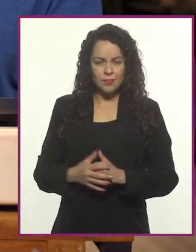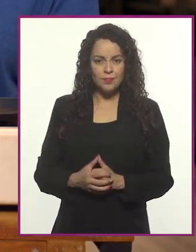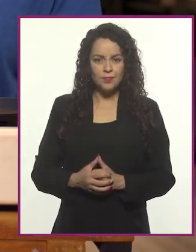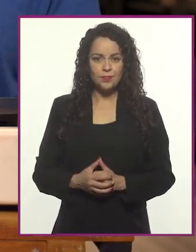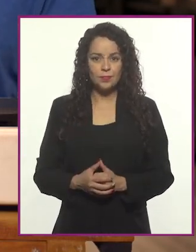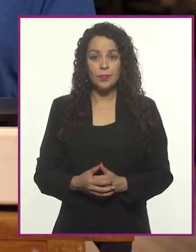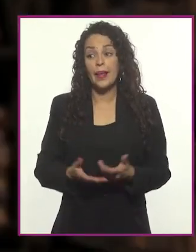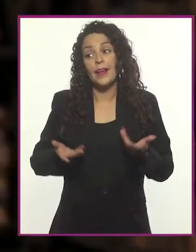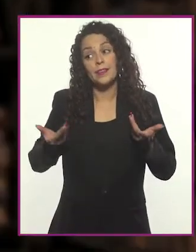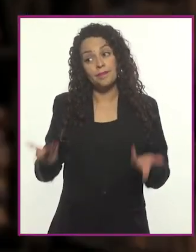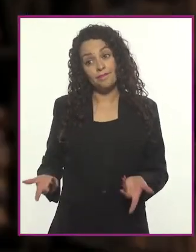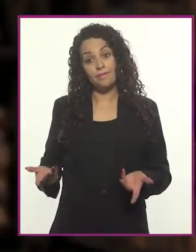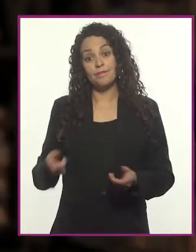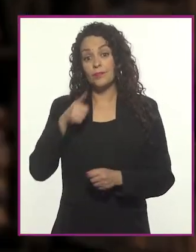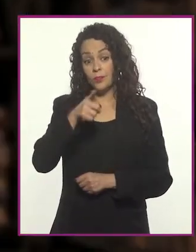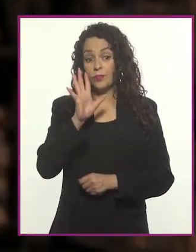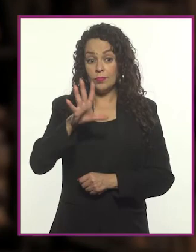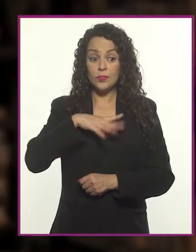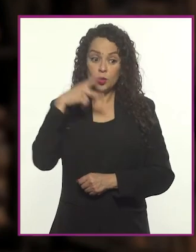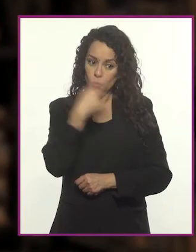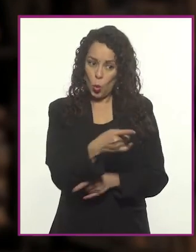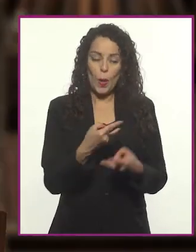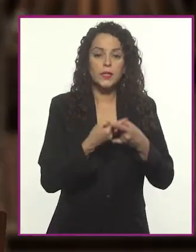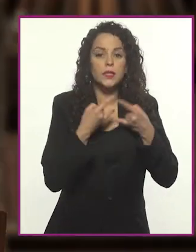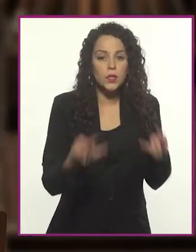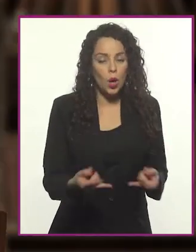Sauron. Bueno, ya tienes tu propia historia.